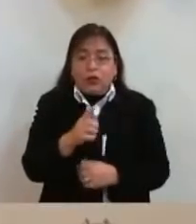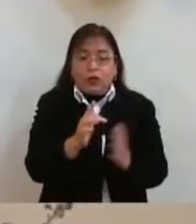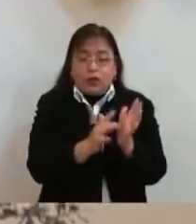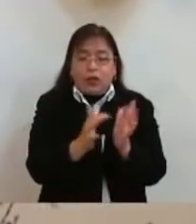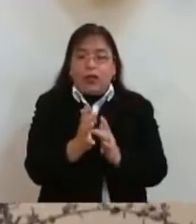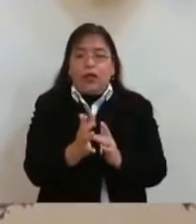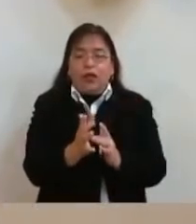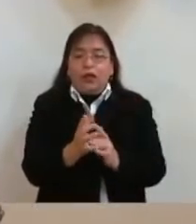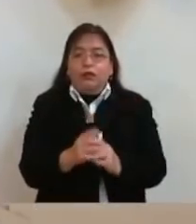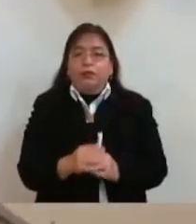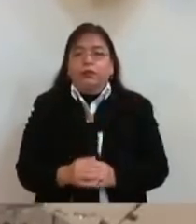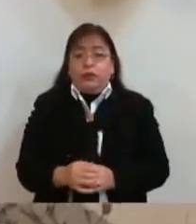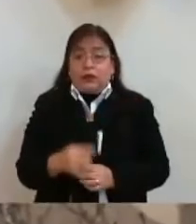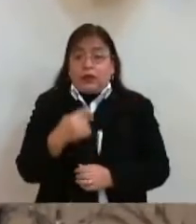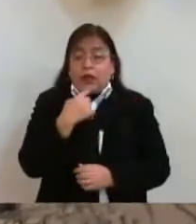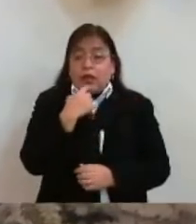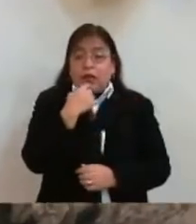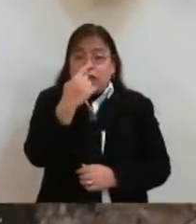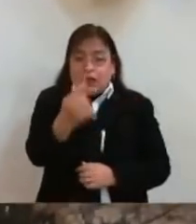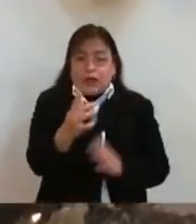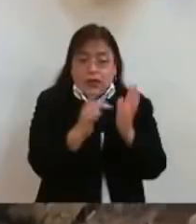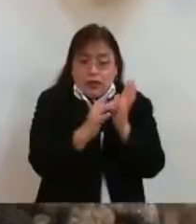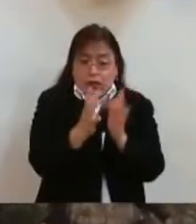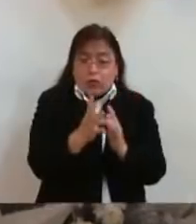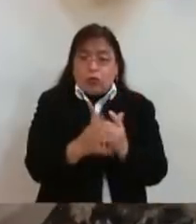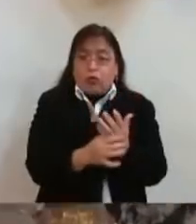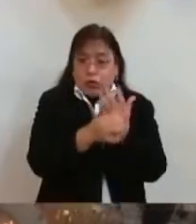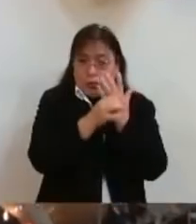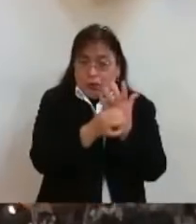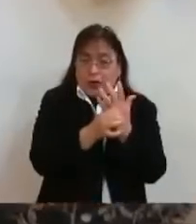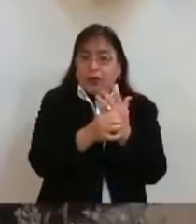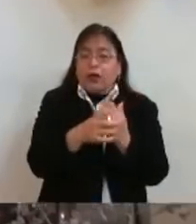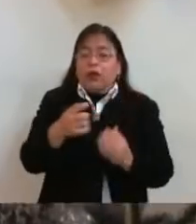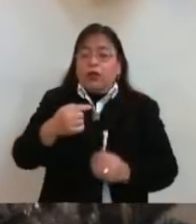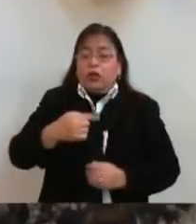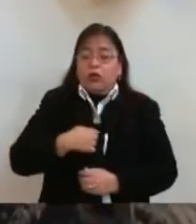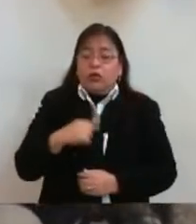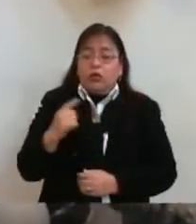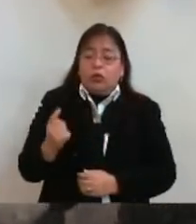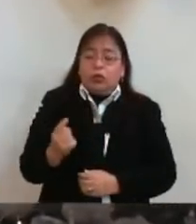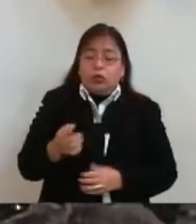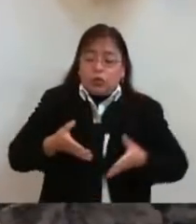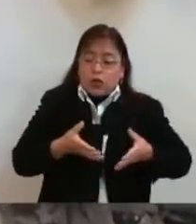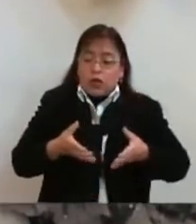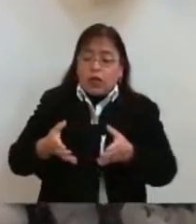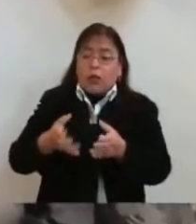dijo: yo soy el camino, la verdad y la vida.